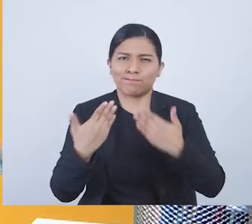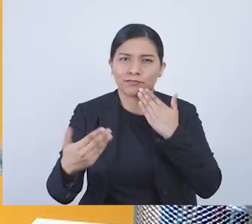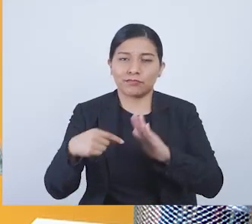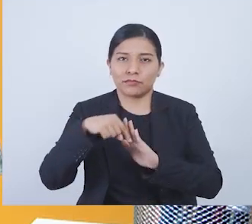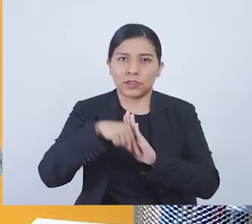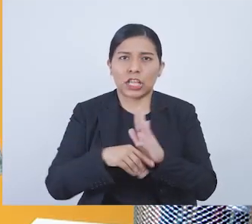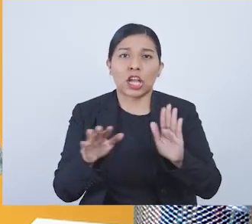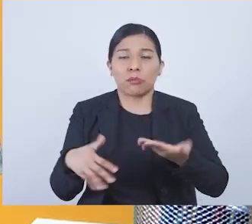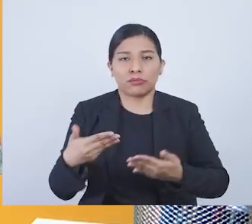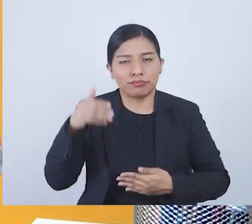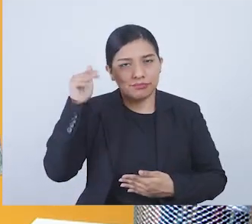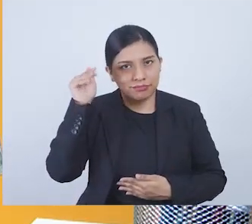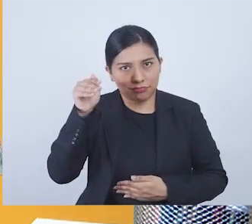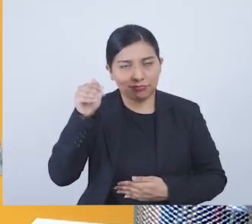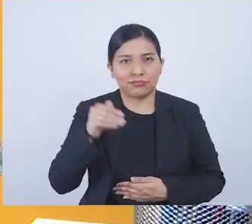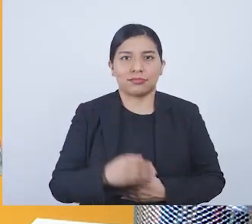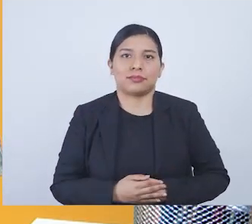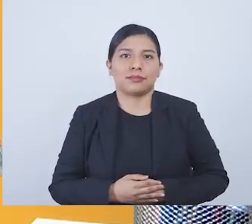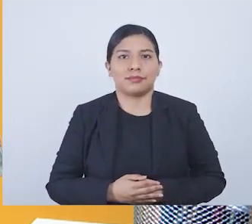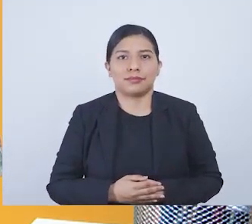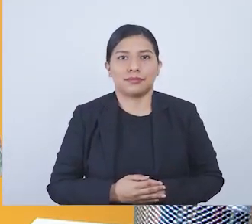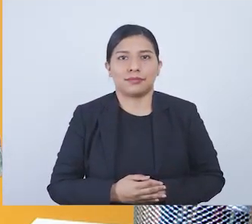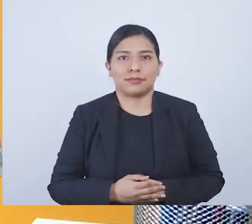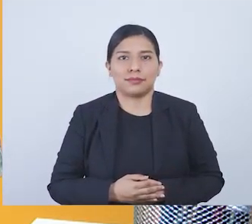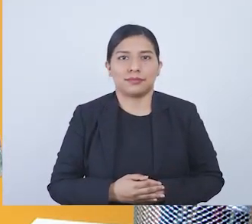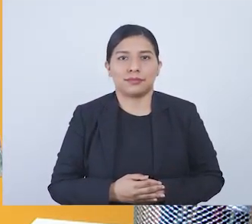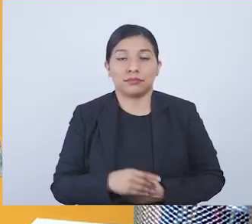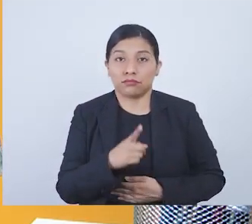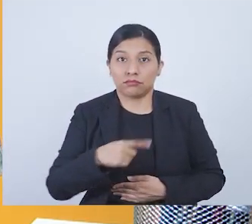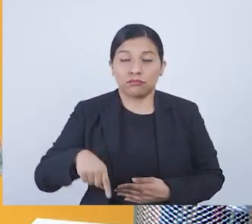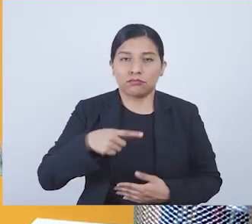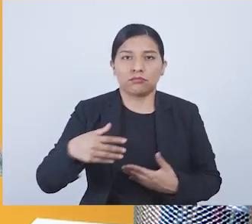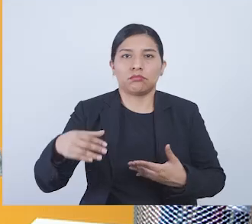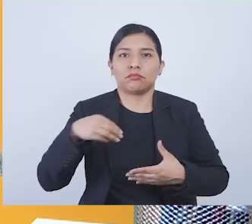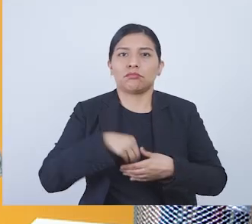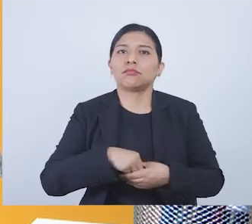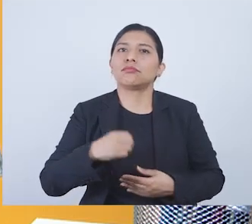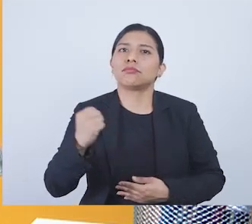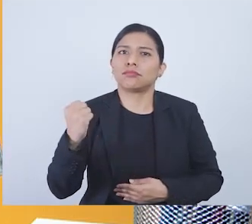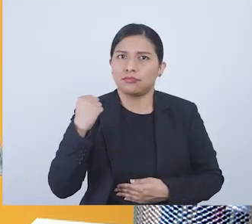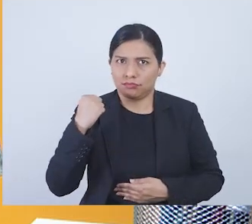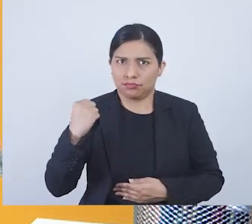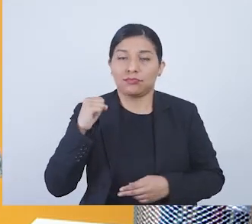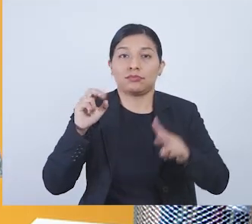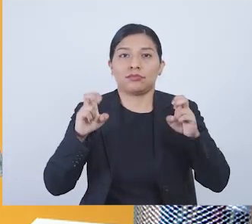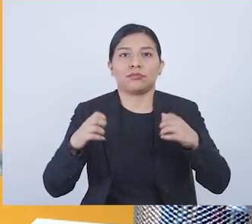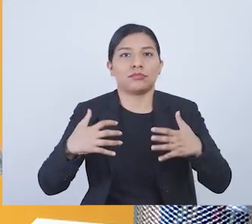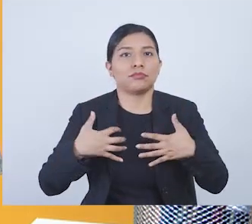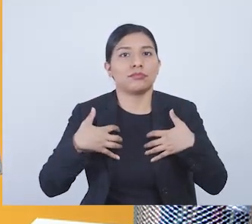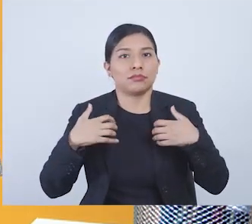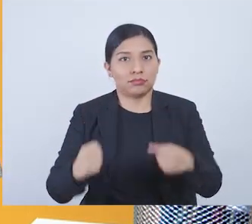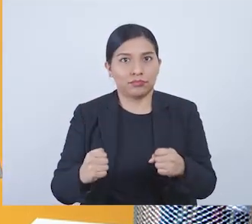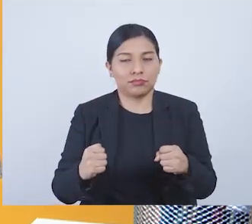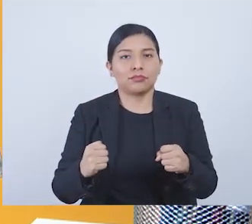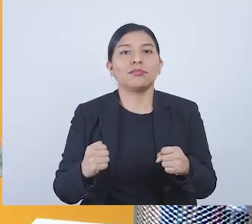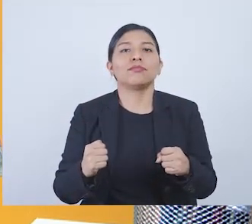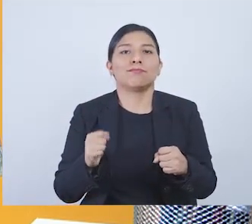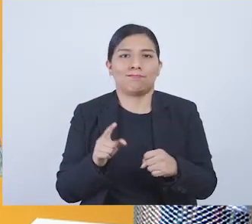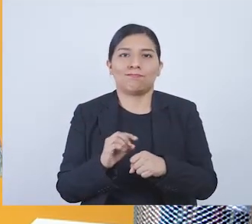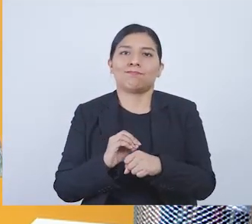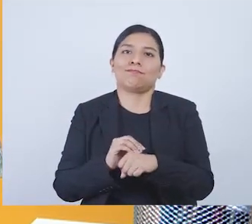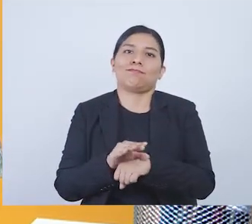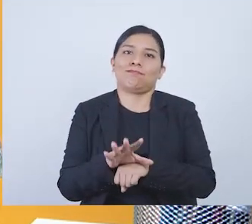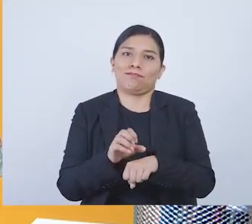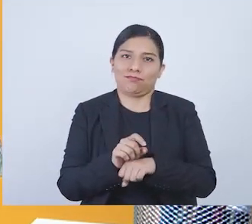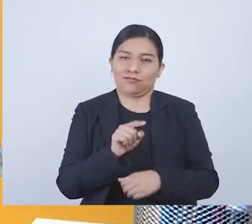estos contenidos para valorar el aspecto de la salud inciden en